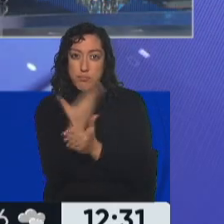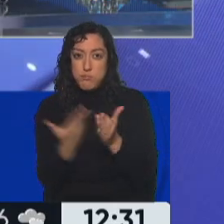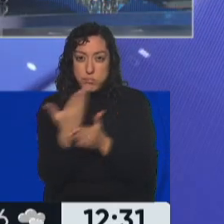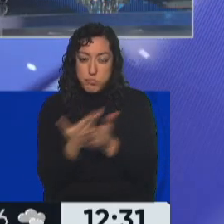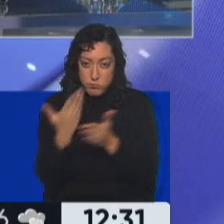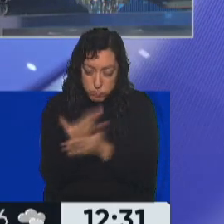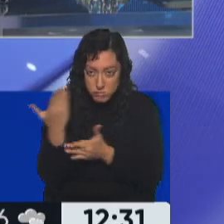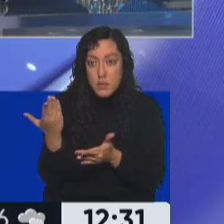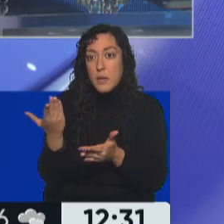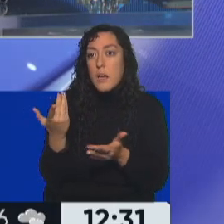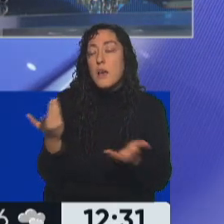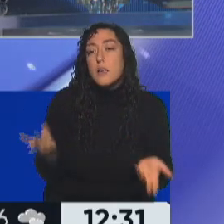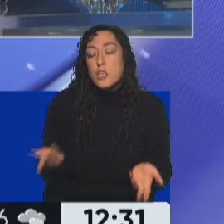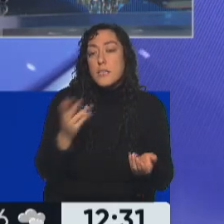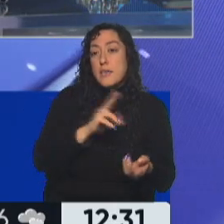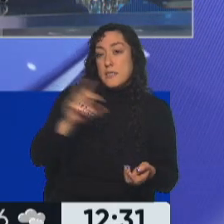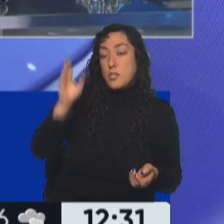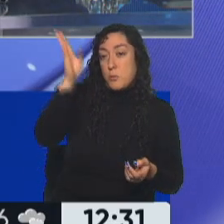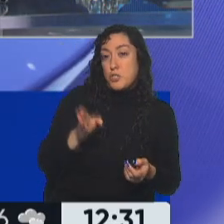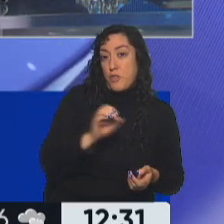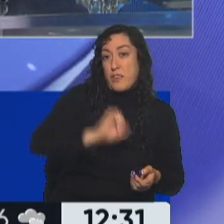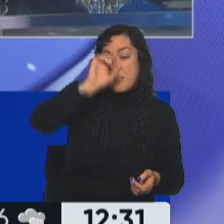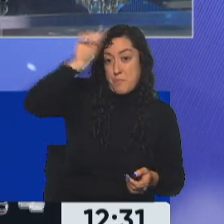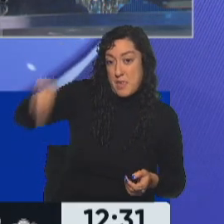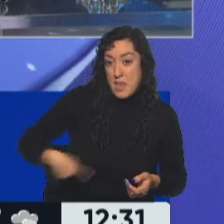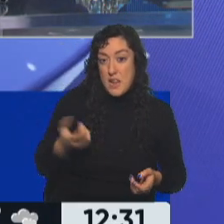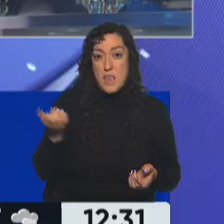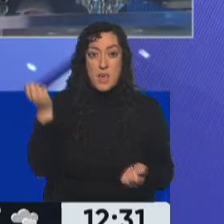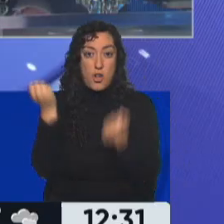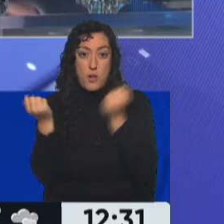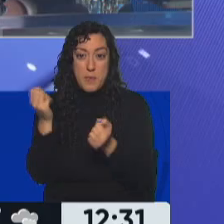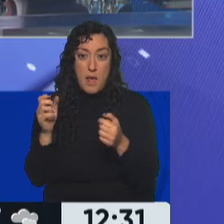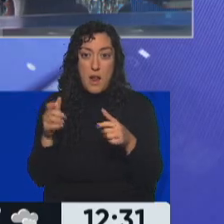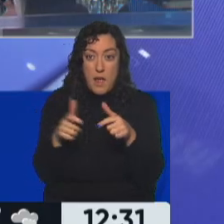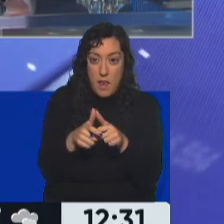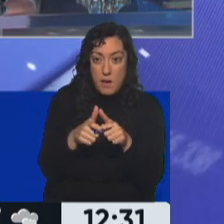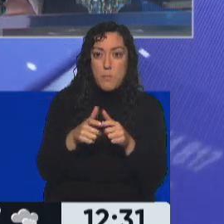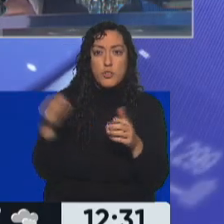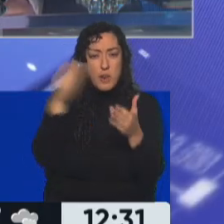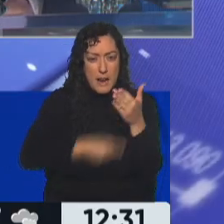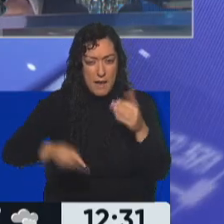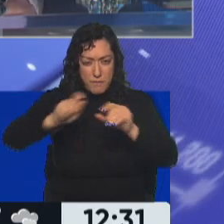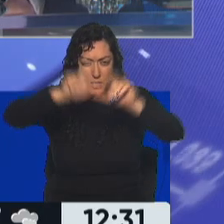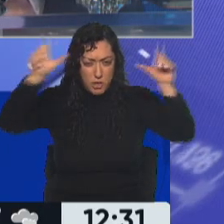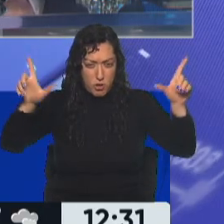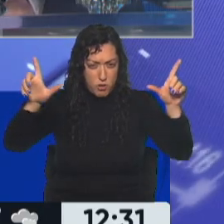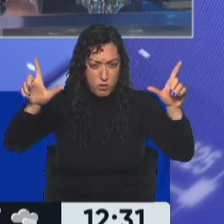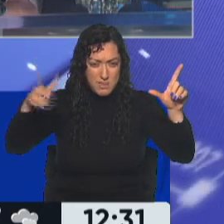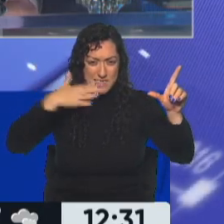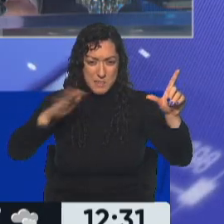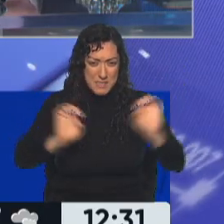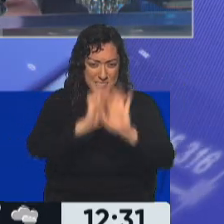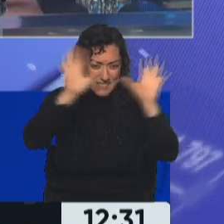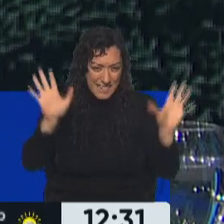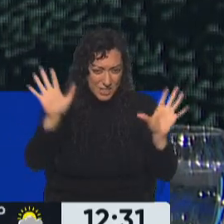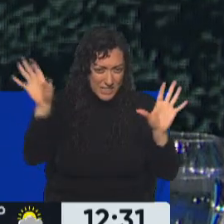la inflación al 300% para la macroeconomía. Ramiro, nos trajiste un gráfico, ¿no? Que Sí. nos ayuda a entenderlo. A ver.